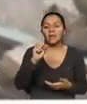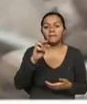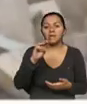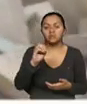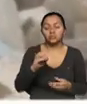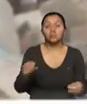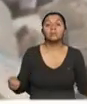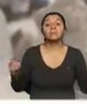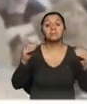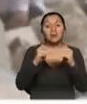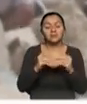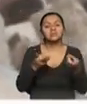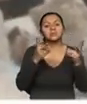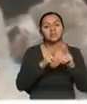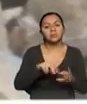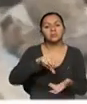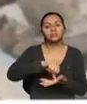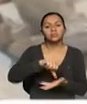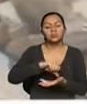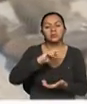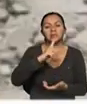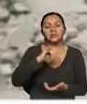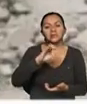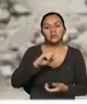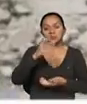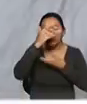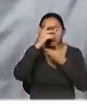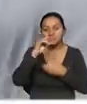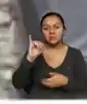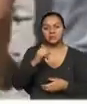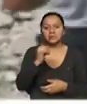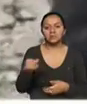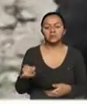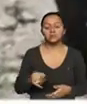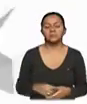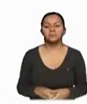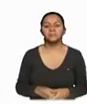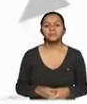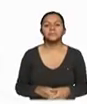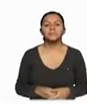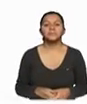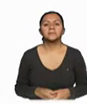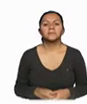de Fua y Kafraya, ciudades chiitas rodeadas por los rebeldes islamitas.